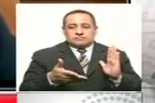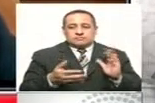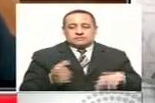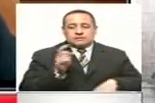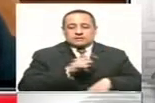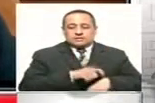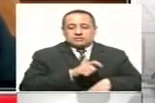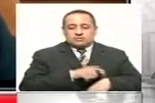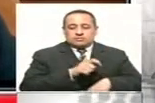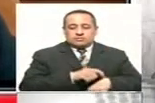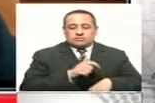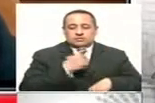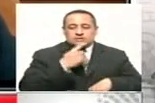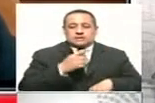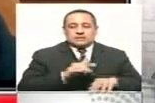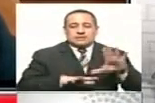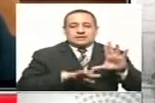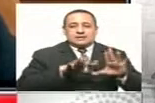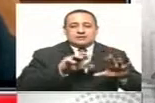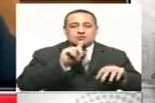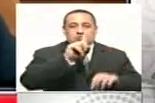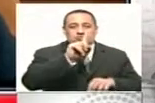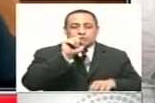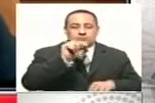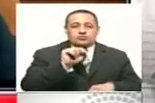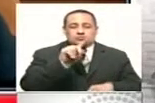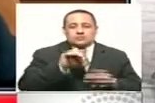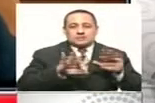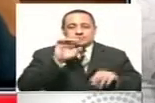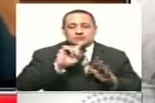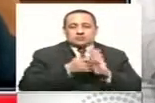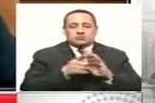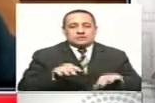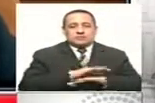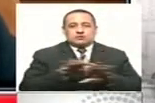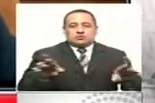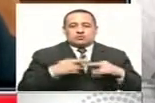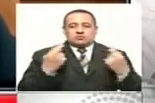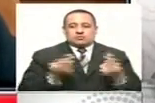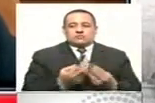siendo las 13:30, se levanta la sesión.